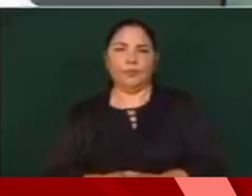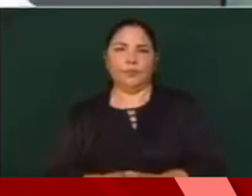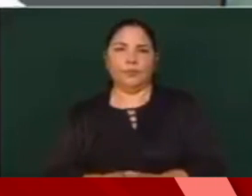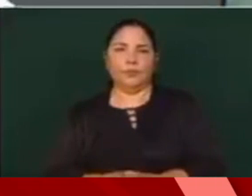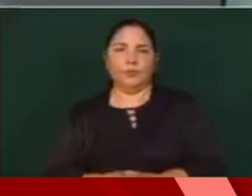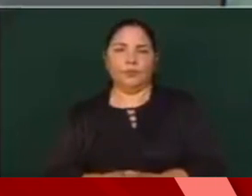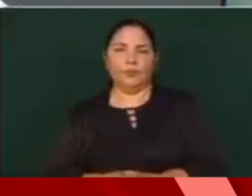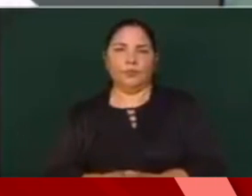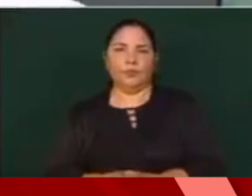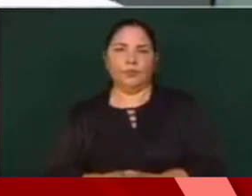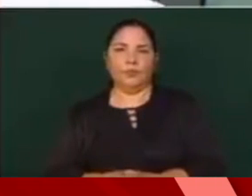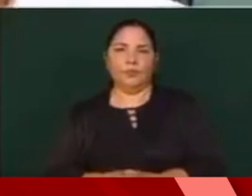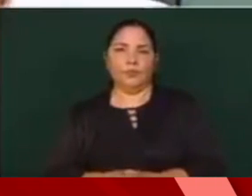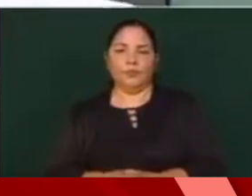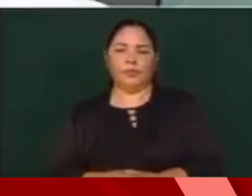Entonces,